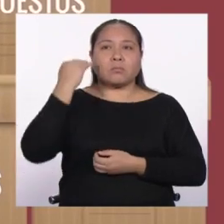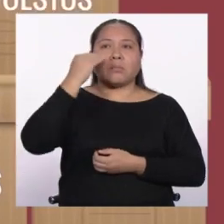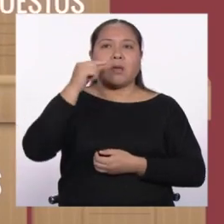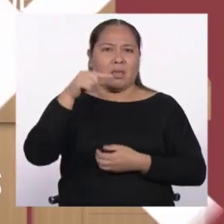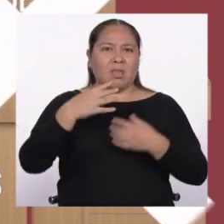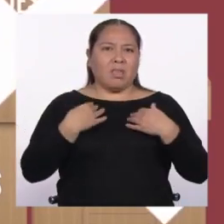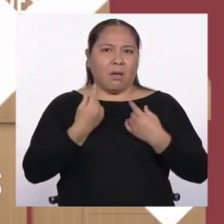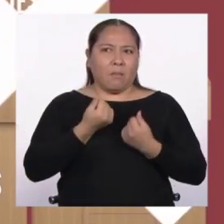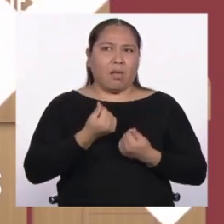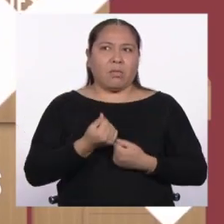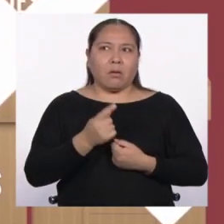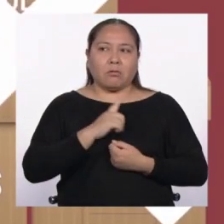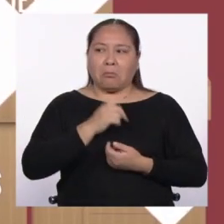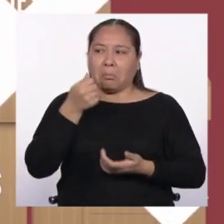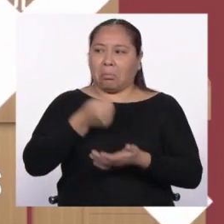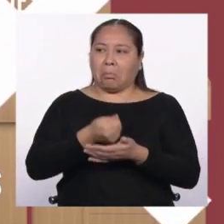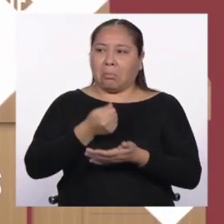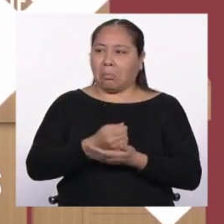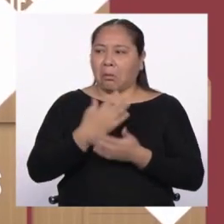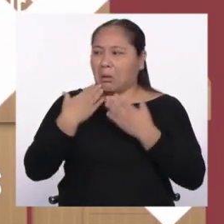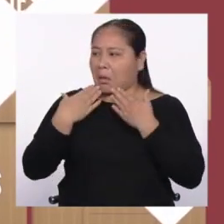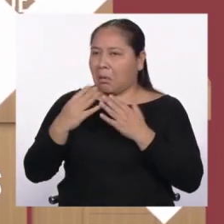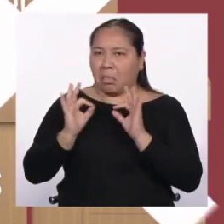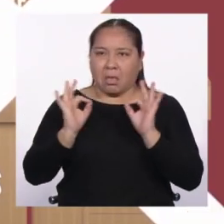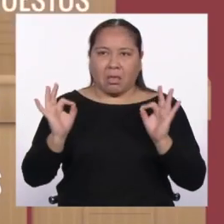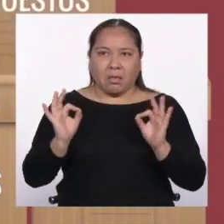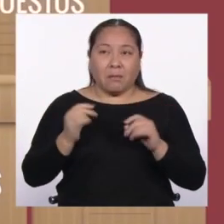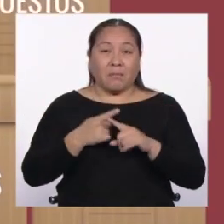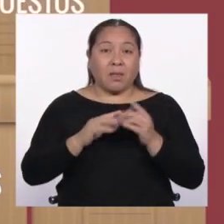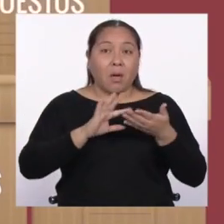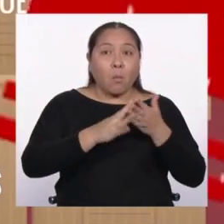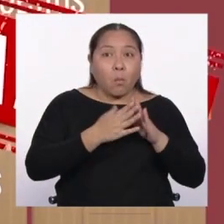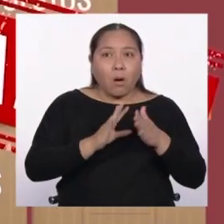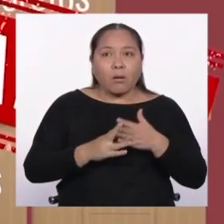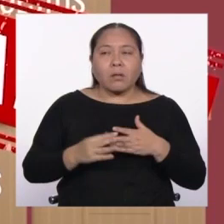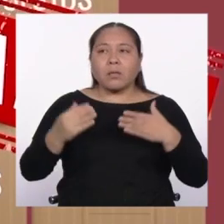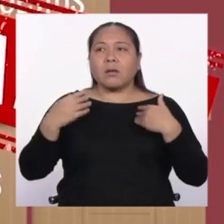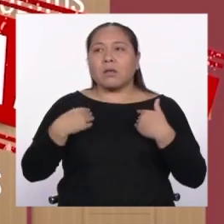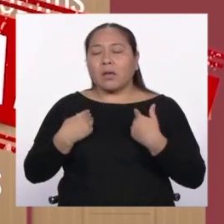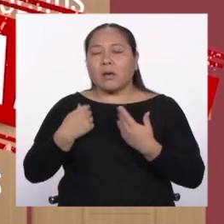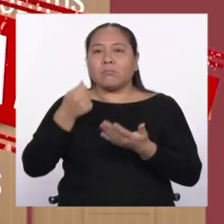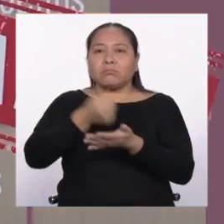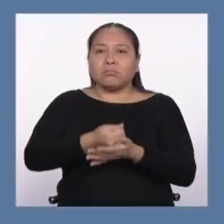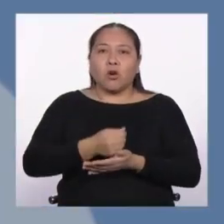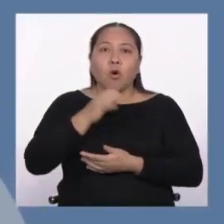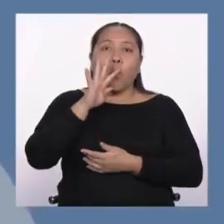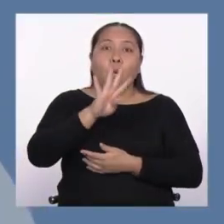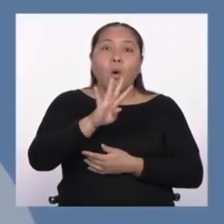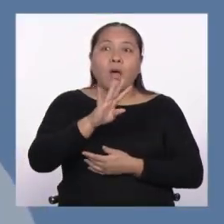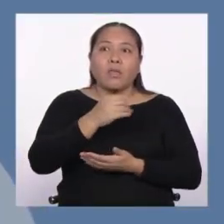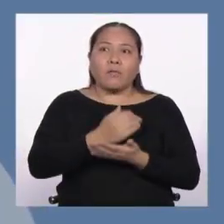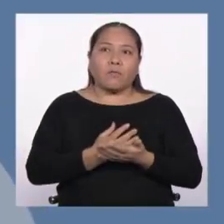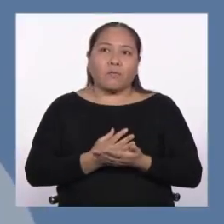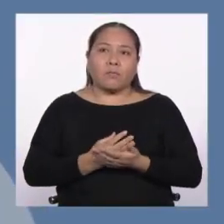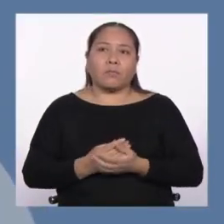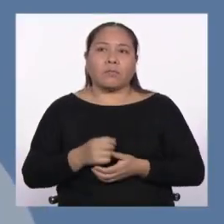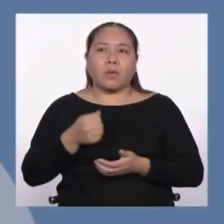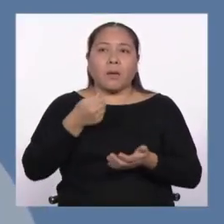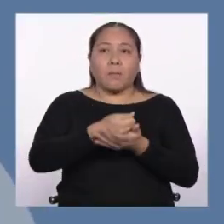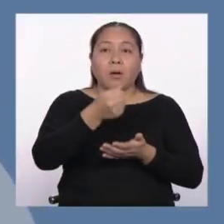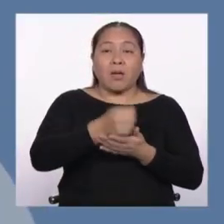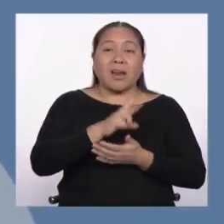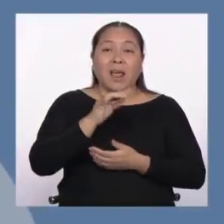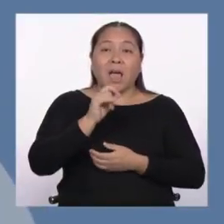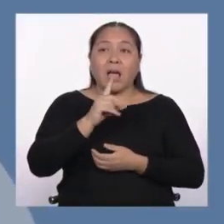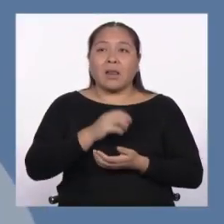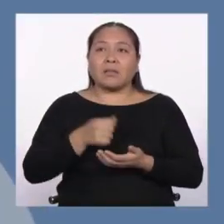tener comodidades, no le daban ni las gracias a nadie. En cambio, el pueblo tenía que aportar 4 tipos de impuestos que eran los siguientes: los impuestos